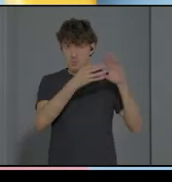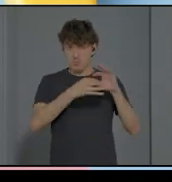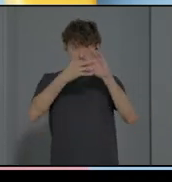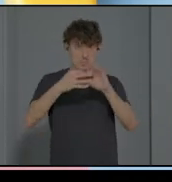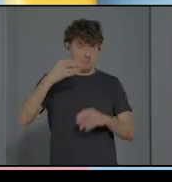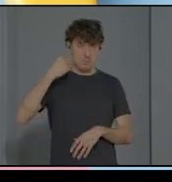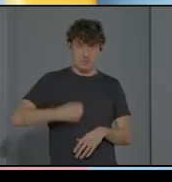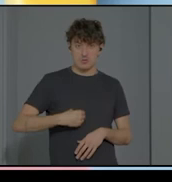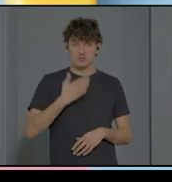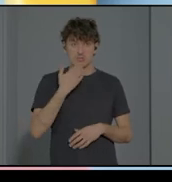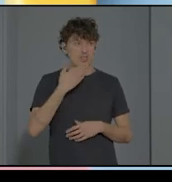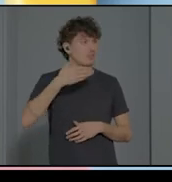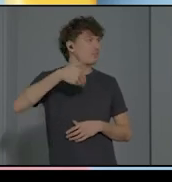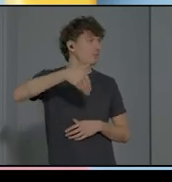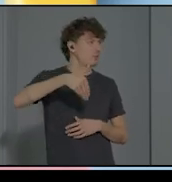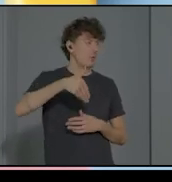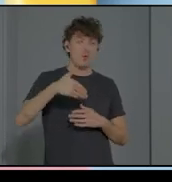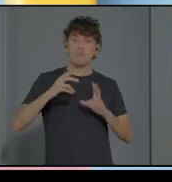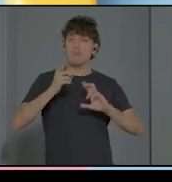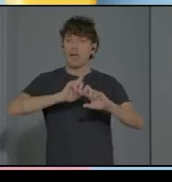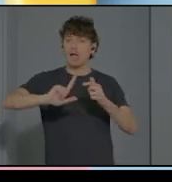más relajados, es algo común.